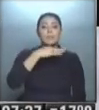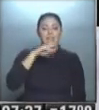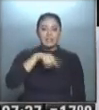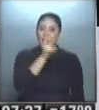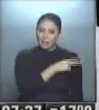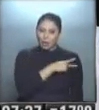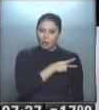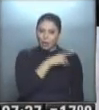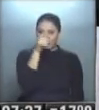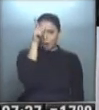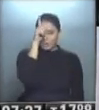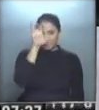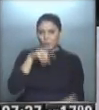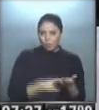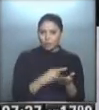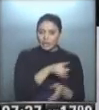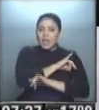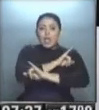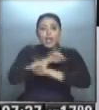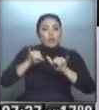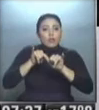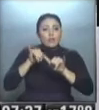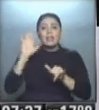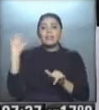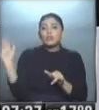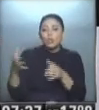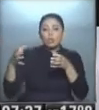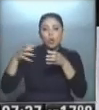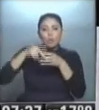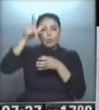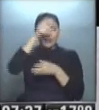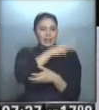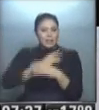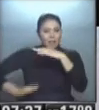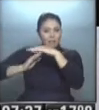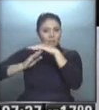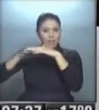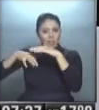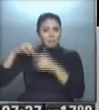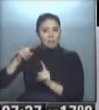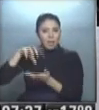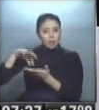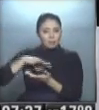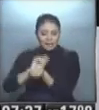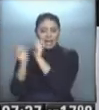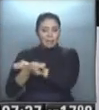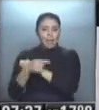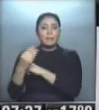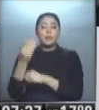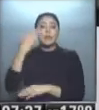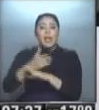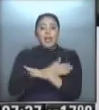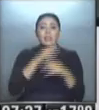jefe de la policía bonaerense, anunció la remoción de la cúpula de la comisaría a raíz de los incidentes entre efectivos